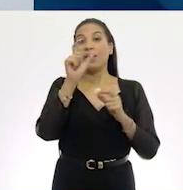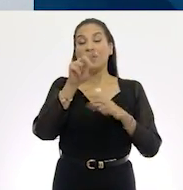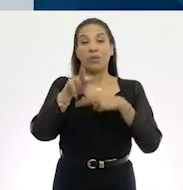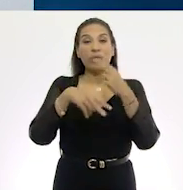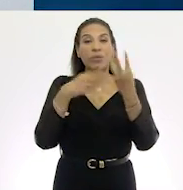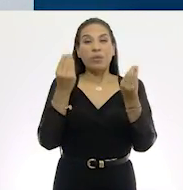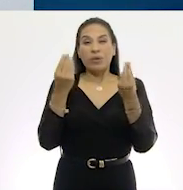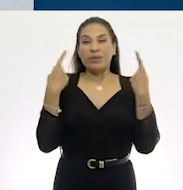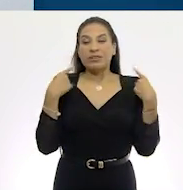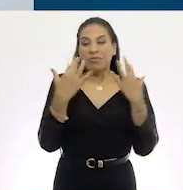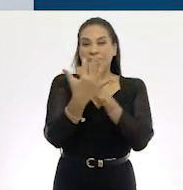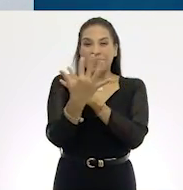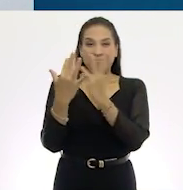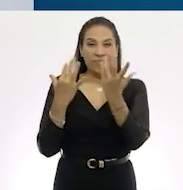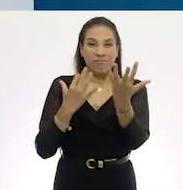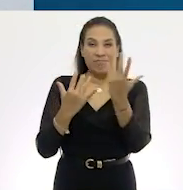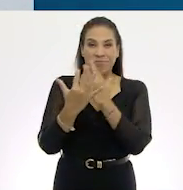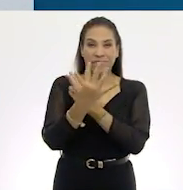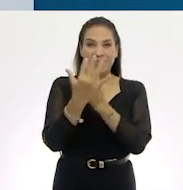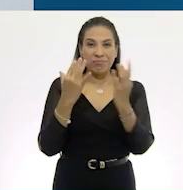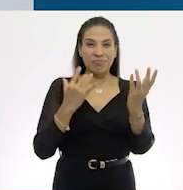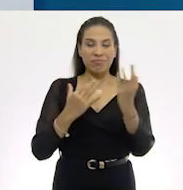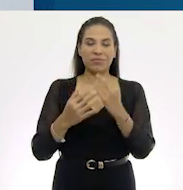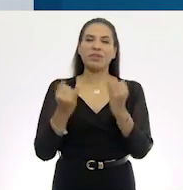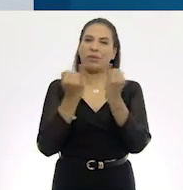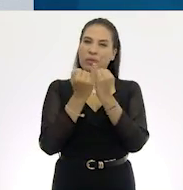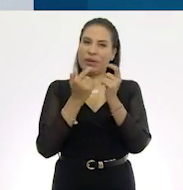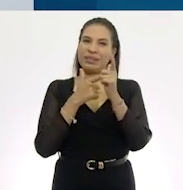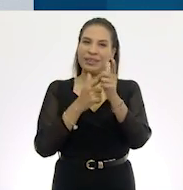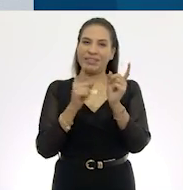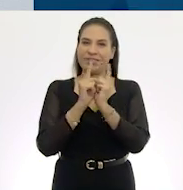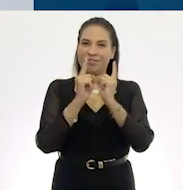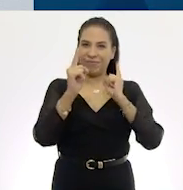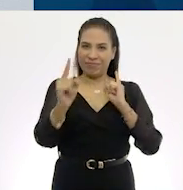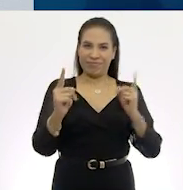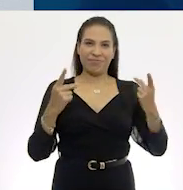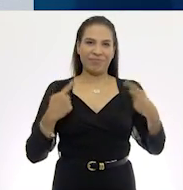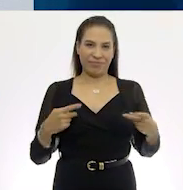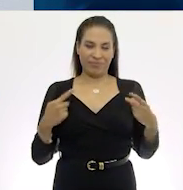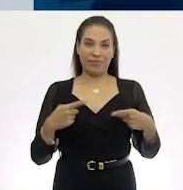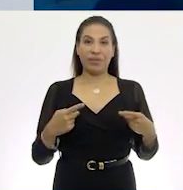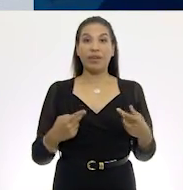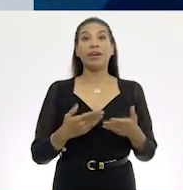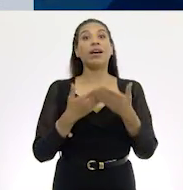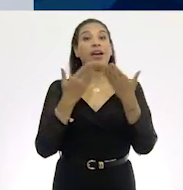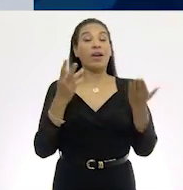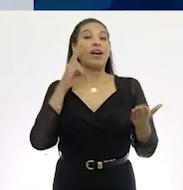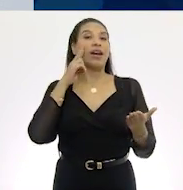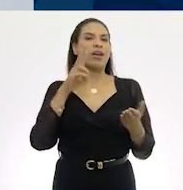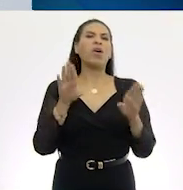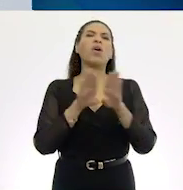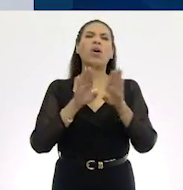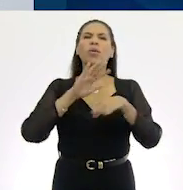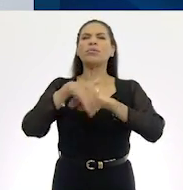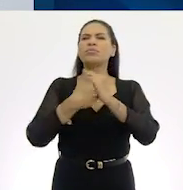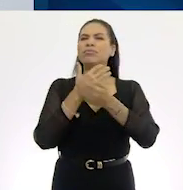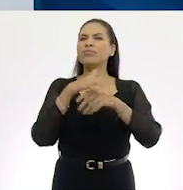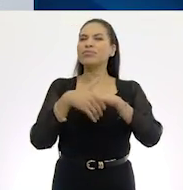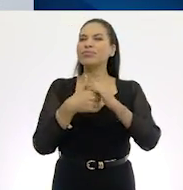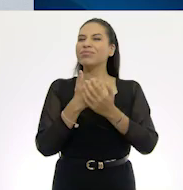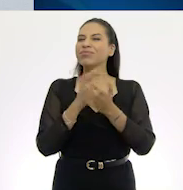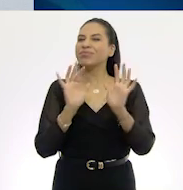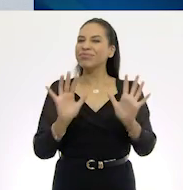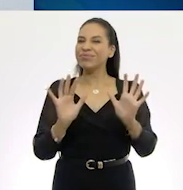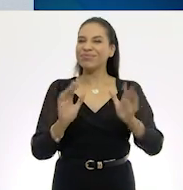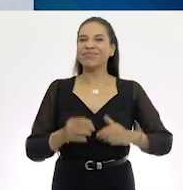haya mucha gente alrededor y también mantener la sana distancia. Vamos a ver cómo hay que lavarse las manos.